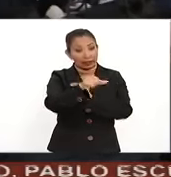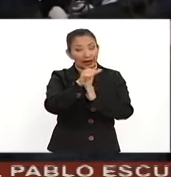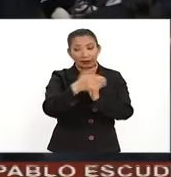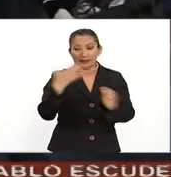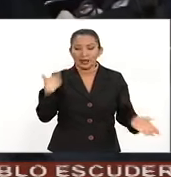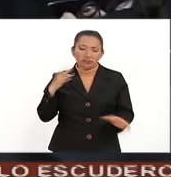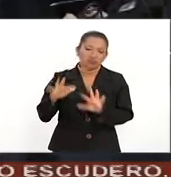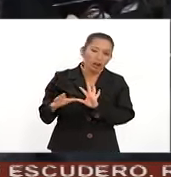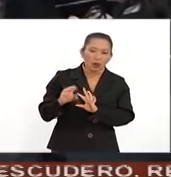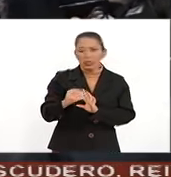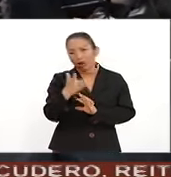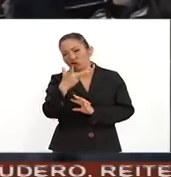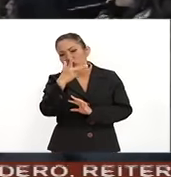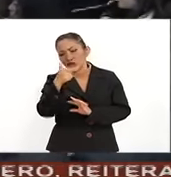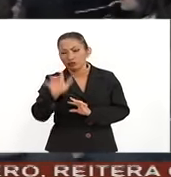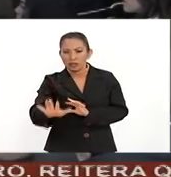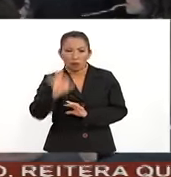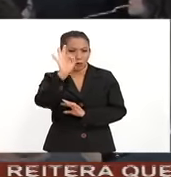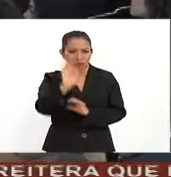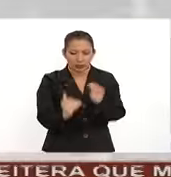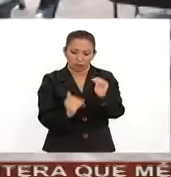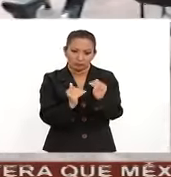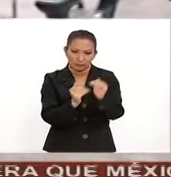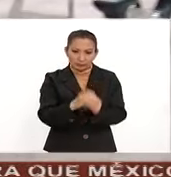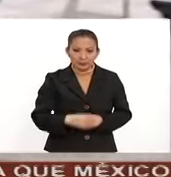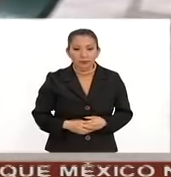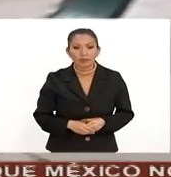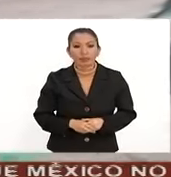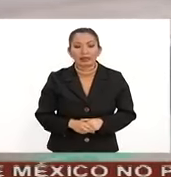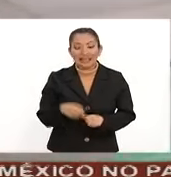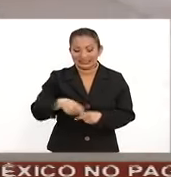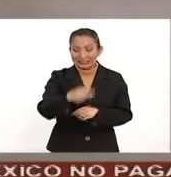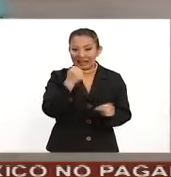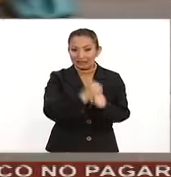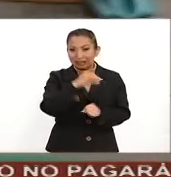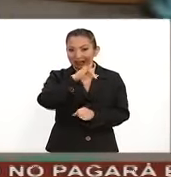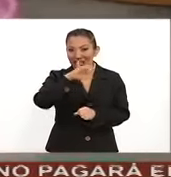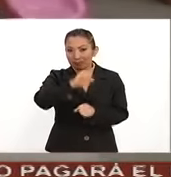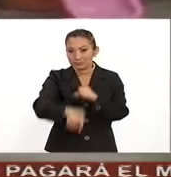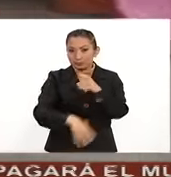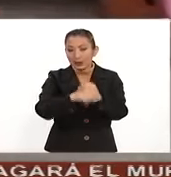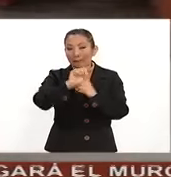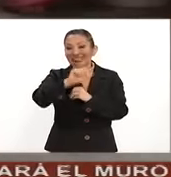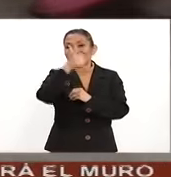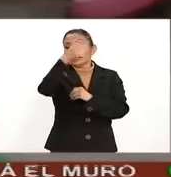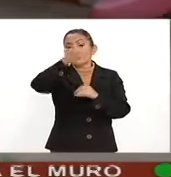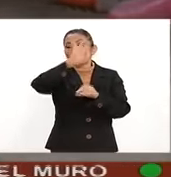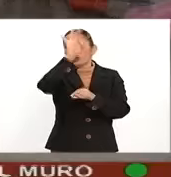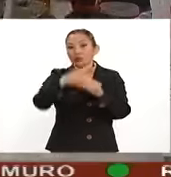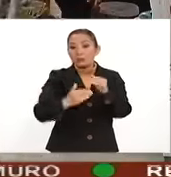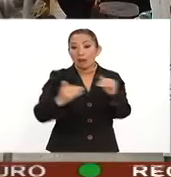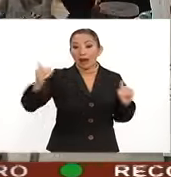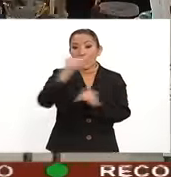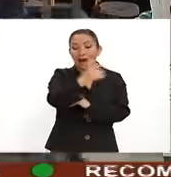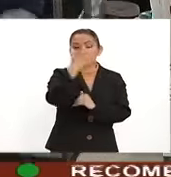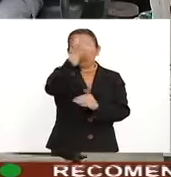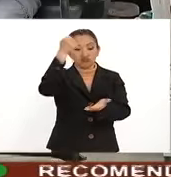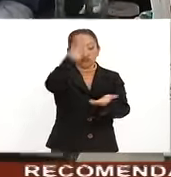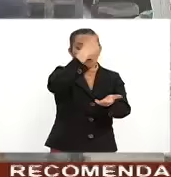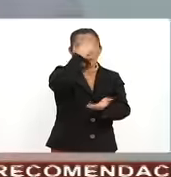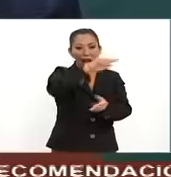se ubicó en 98.5%. Durante este año, el IMSS aumentará 26% los recursos destinados a